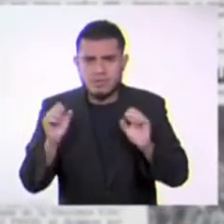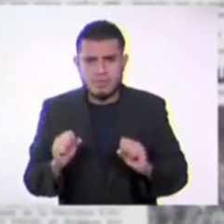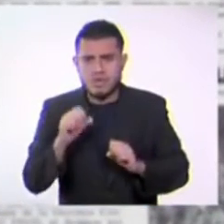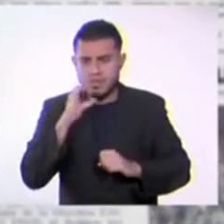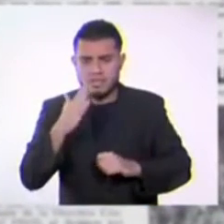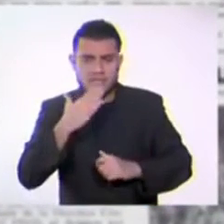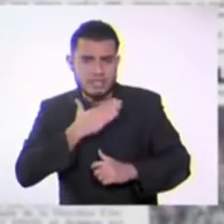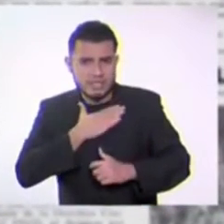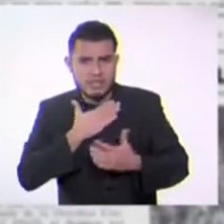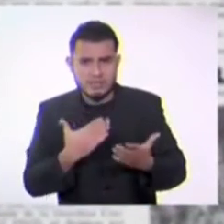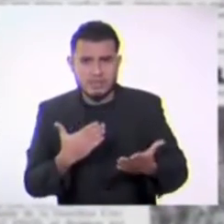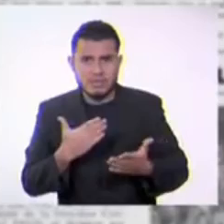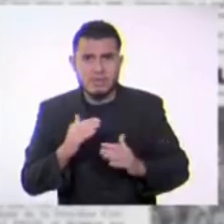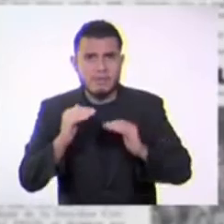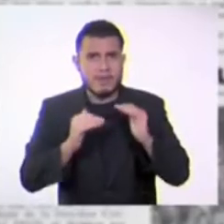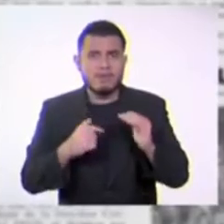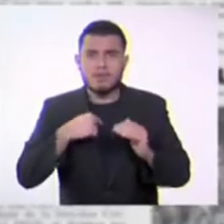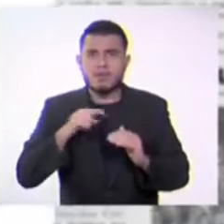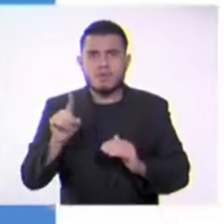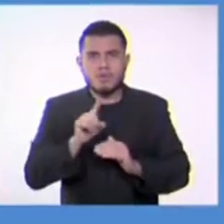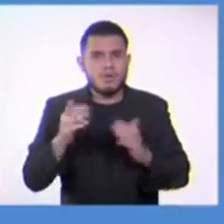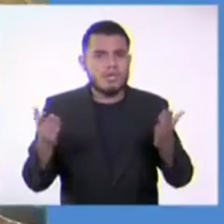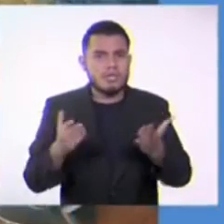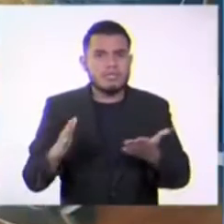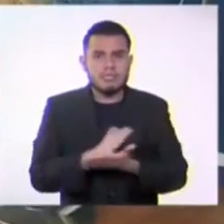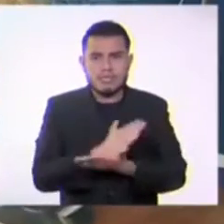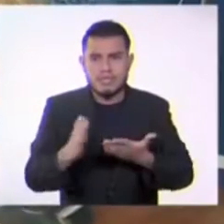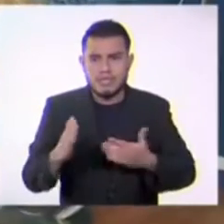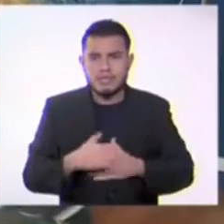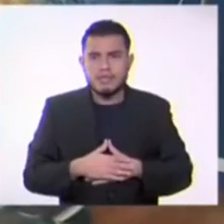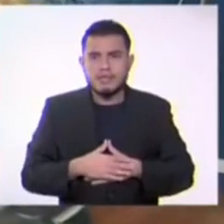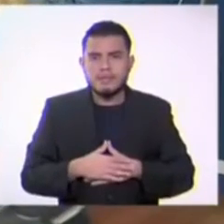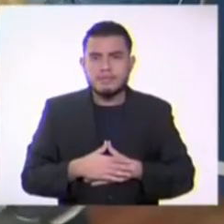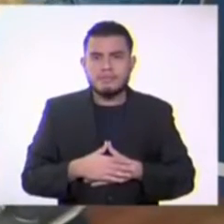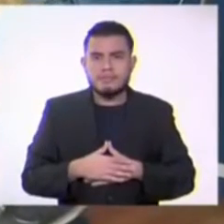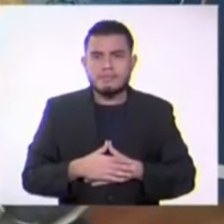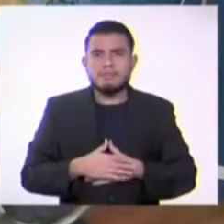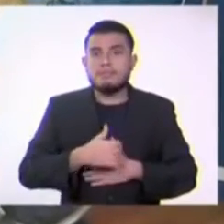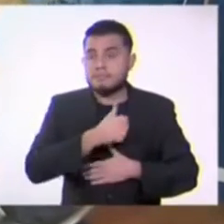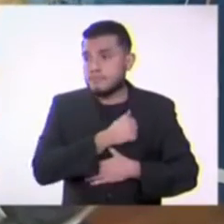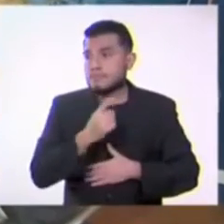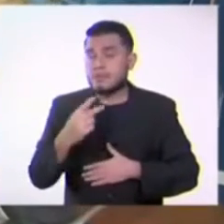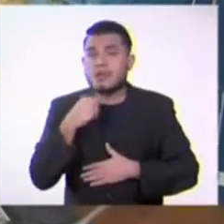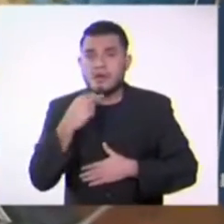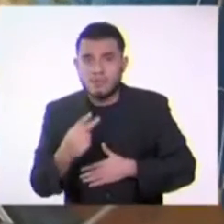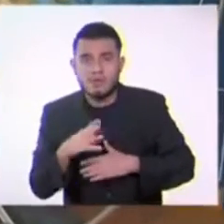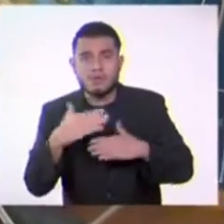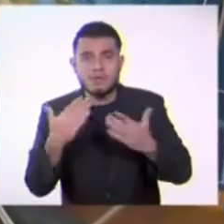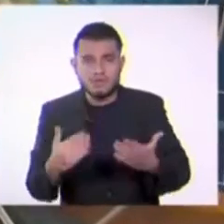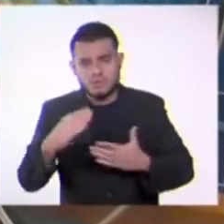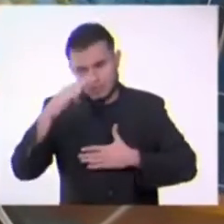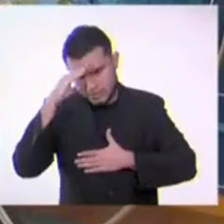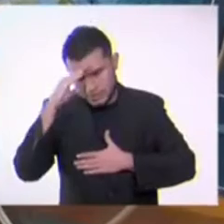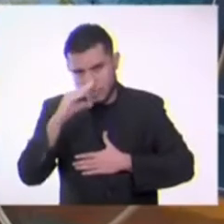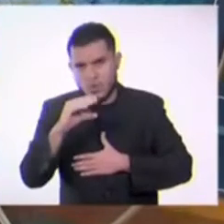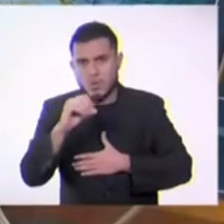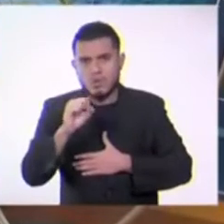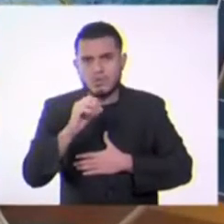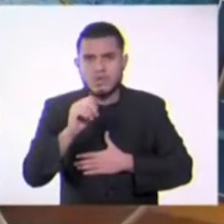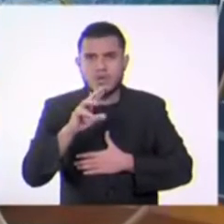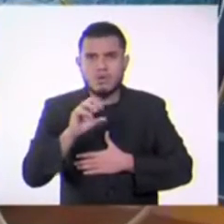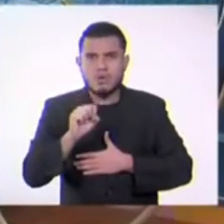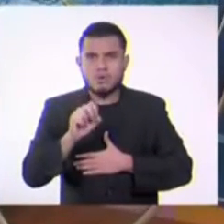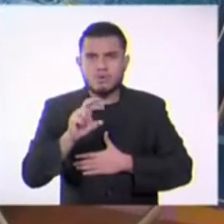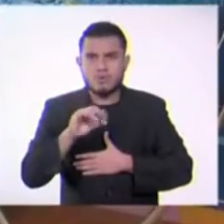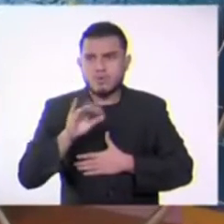mí, menos que no hice nada. Y escuchábamos de la propia voz del mayor Óscar Osorio cómo estaba surgiendo esto